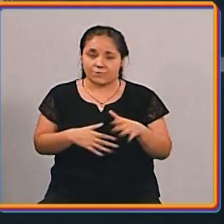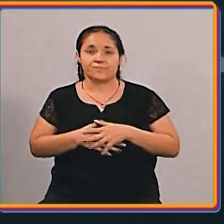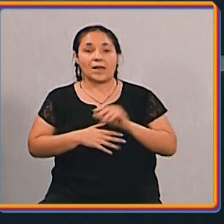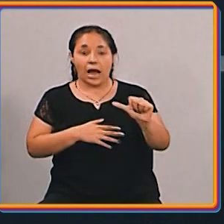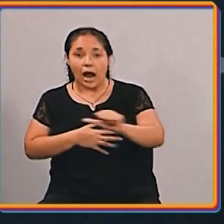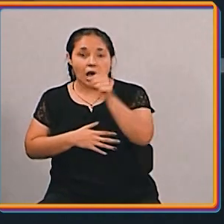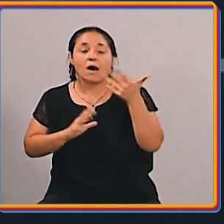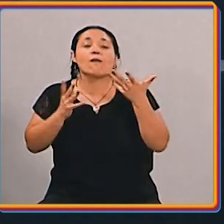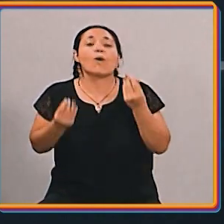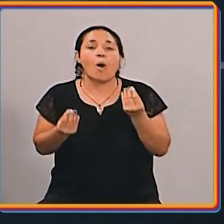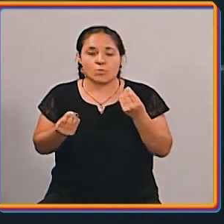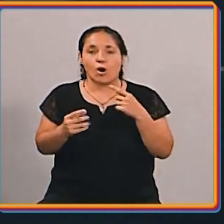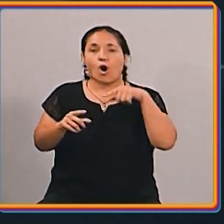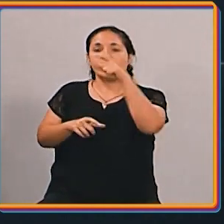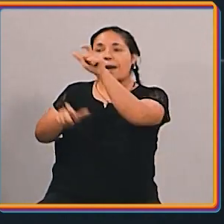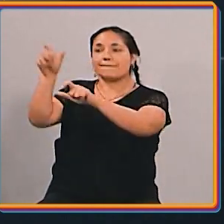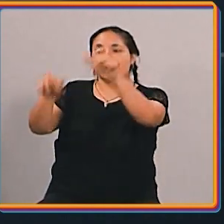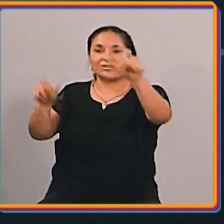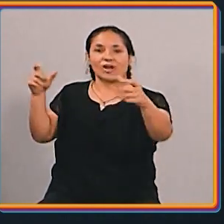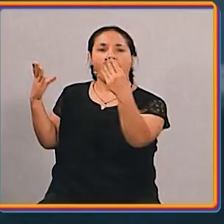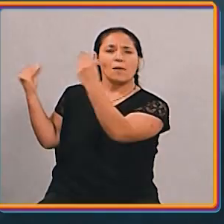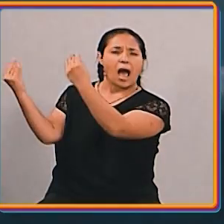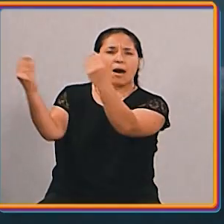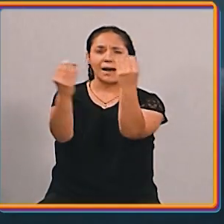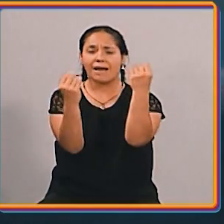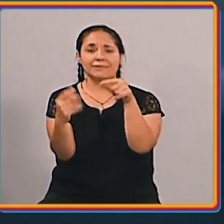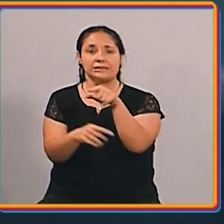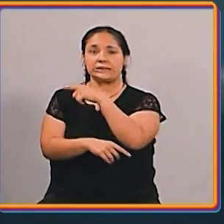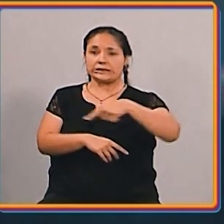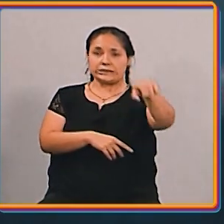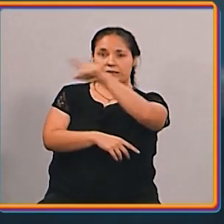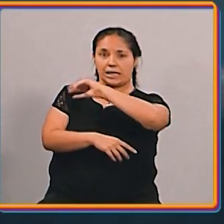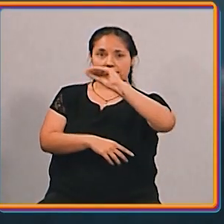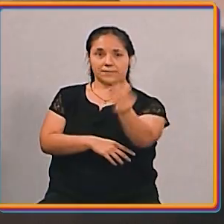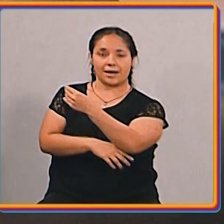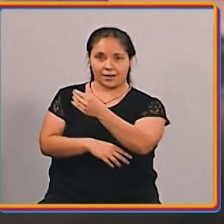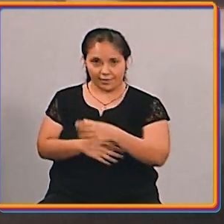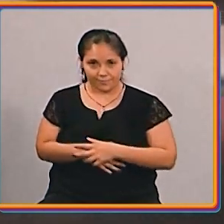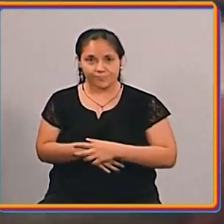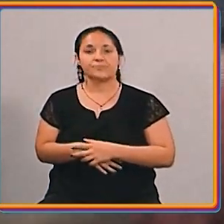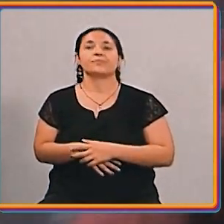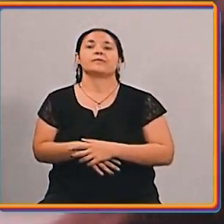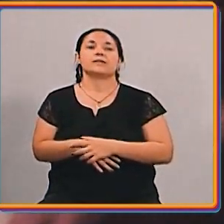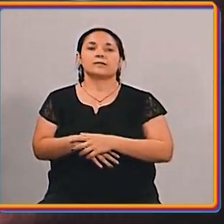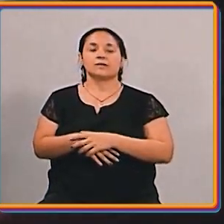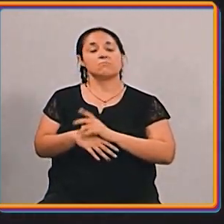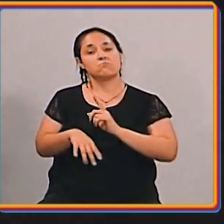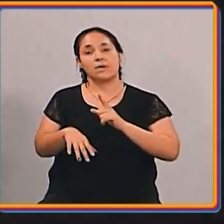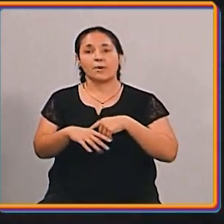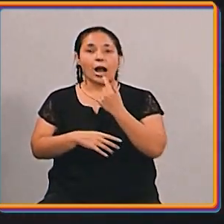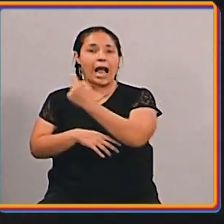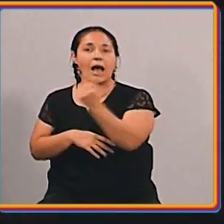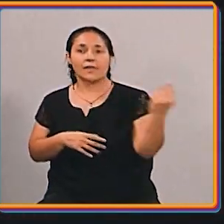las voces, es decir, las demás personas que estamos jugando, pierdan. A lo largo de la partida,